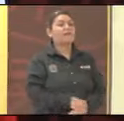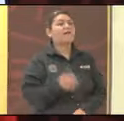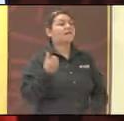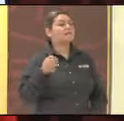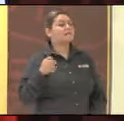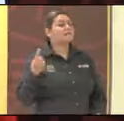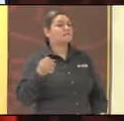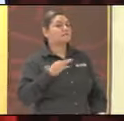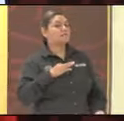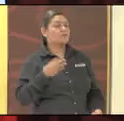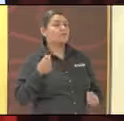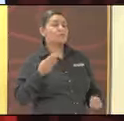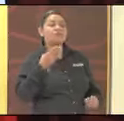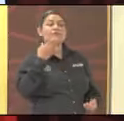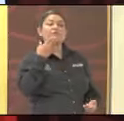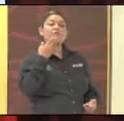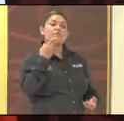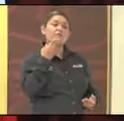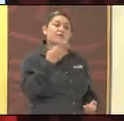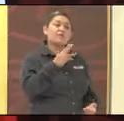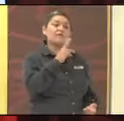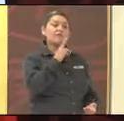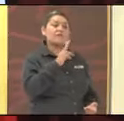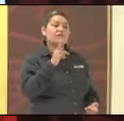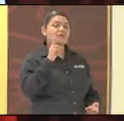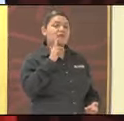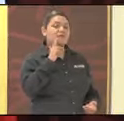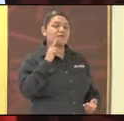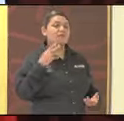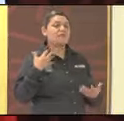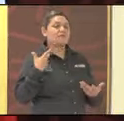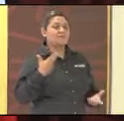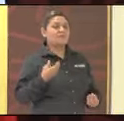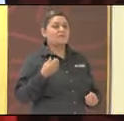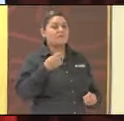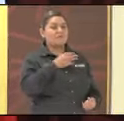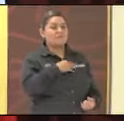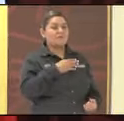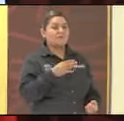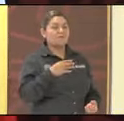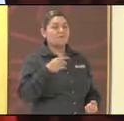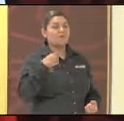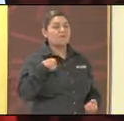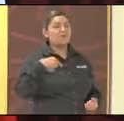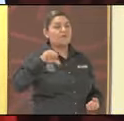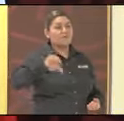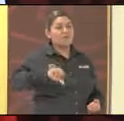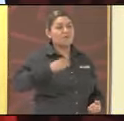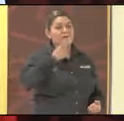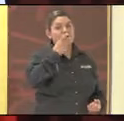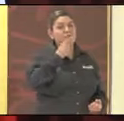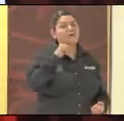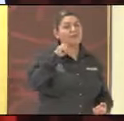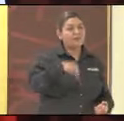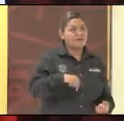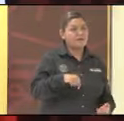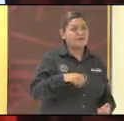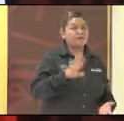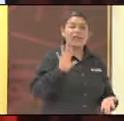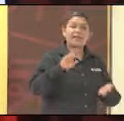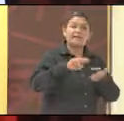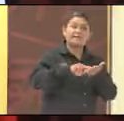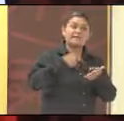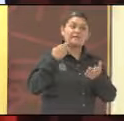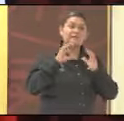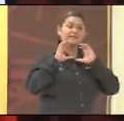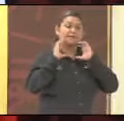que pues es una muy buena noticia, excelente noticia que les doy hoy, y que esto fue aprobado por